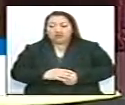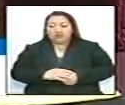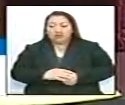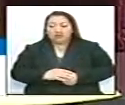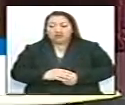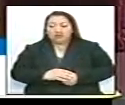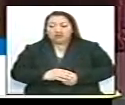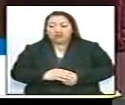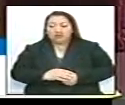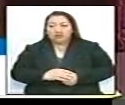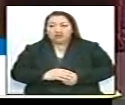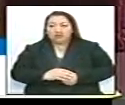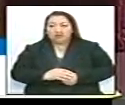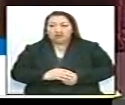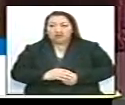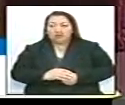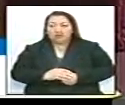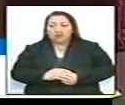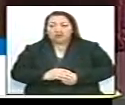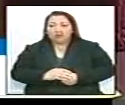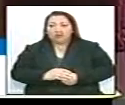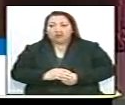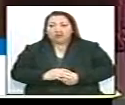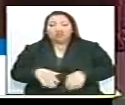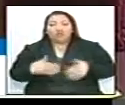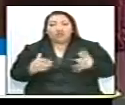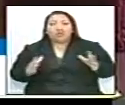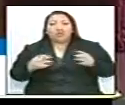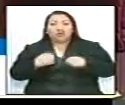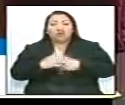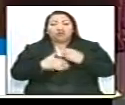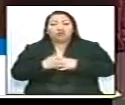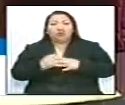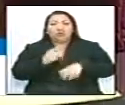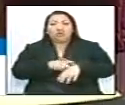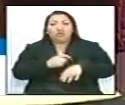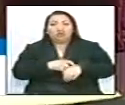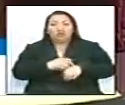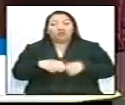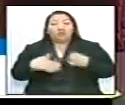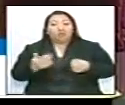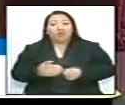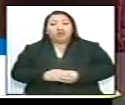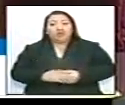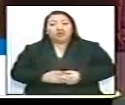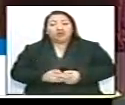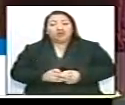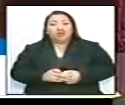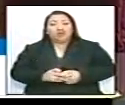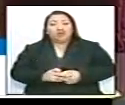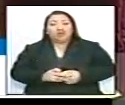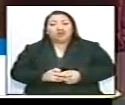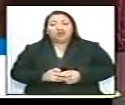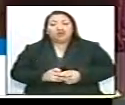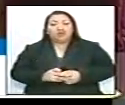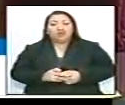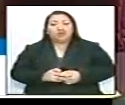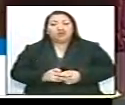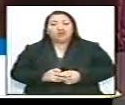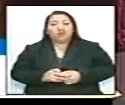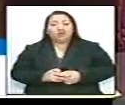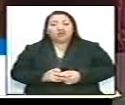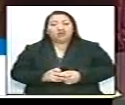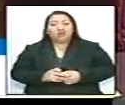podrían adaptarse los plazos, podrían estar en capacidad de desplegar el aparato